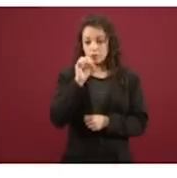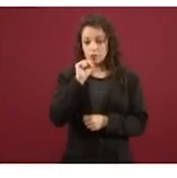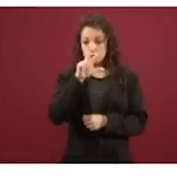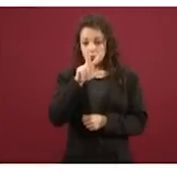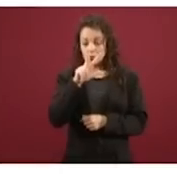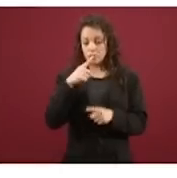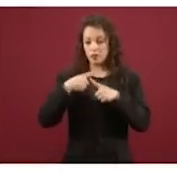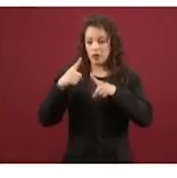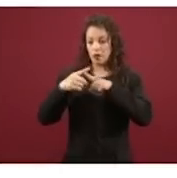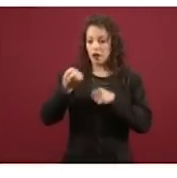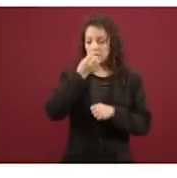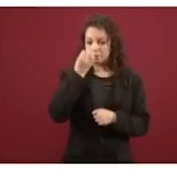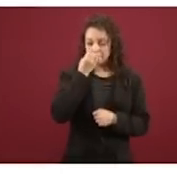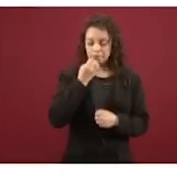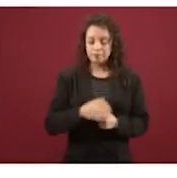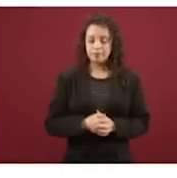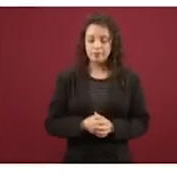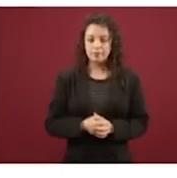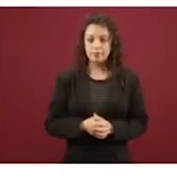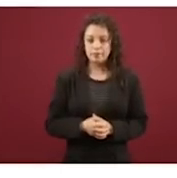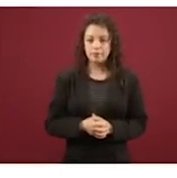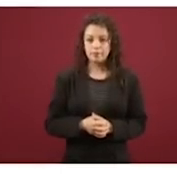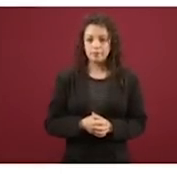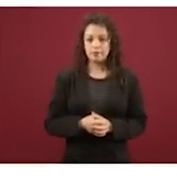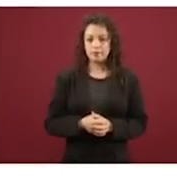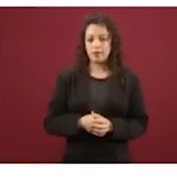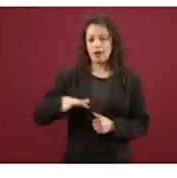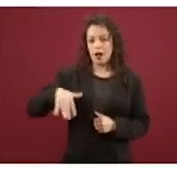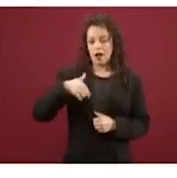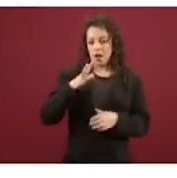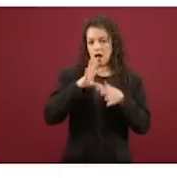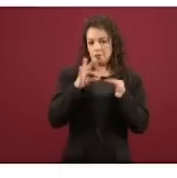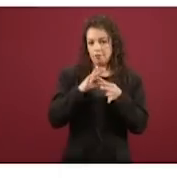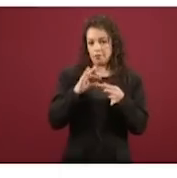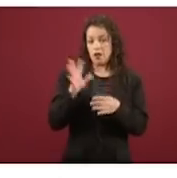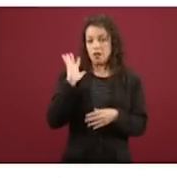103.268 planteles, de los cuales, como se explicó anteriormente, ya se cubrieron